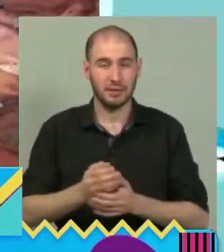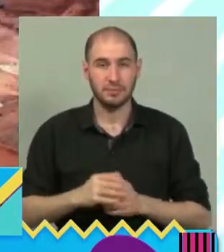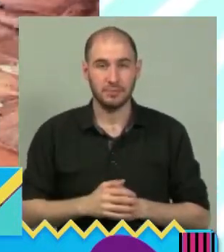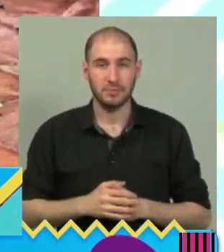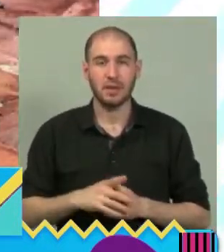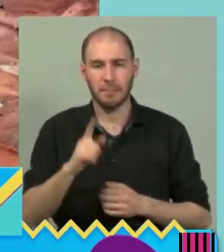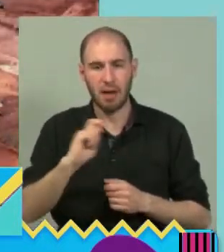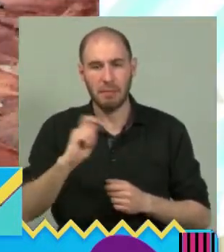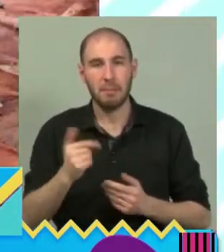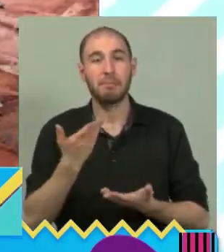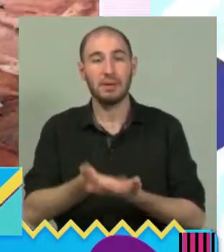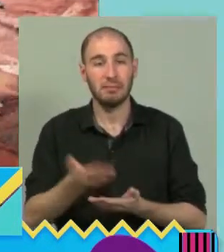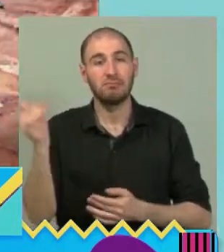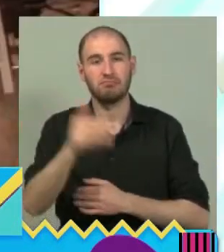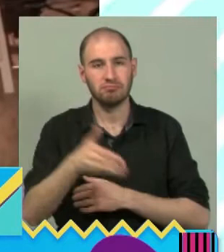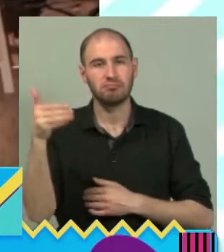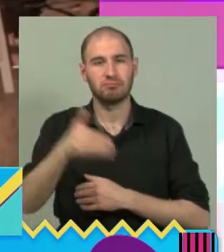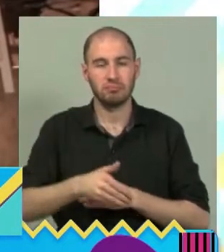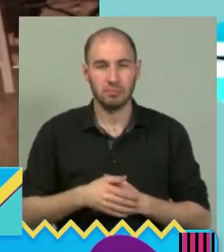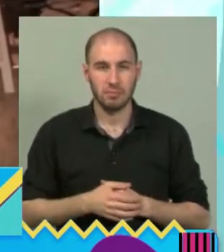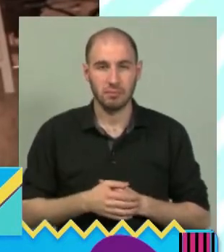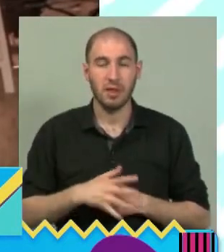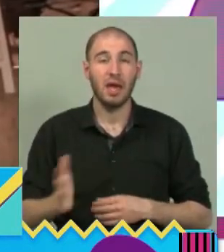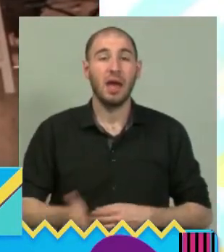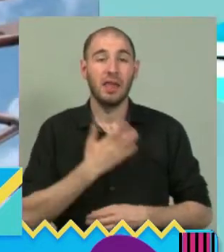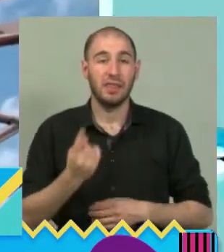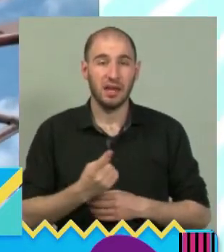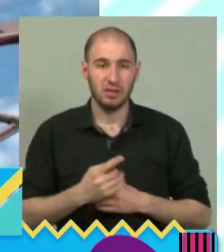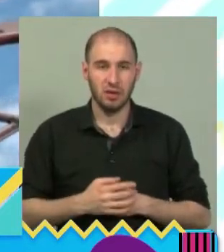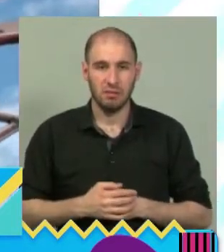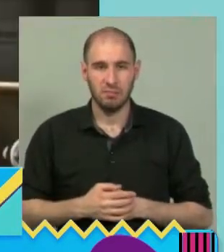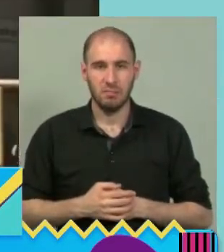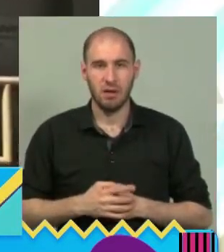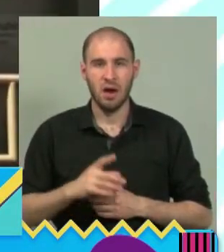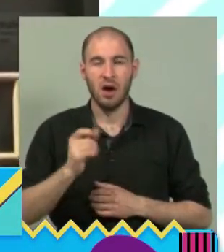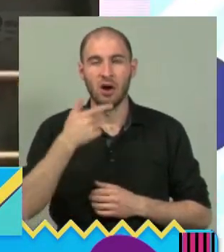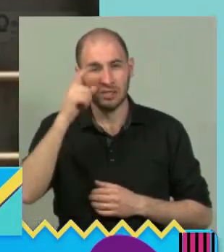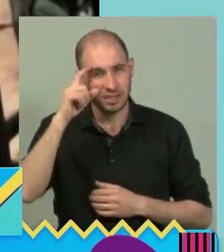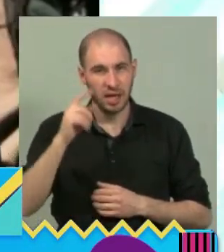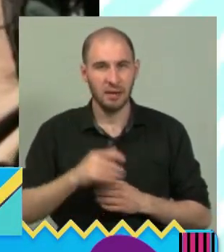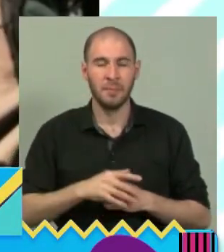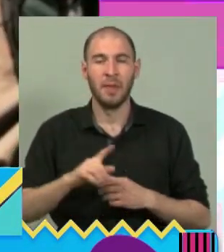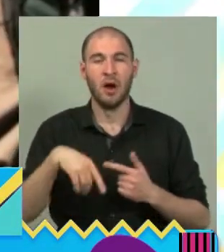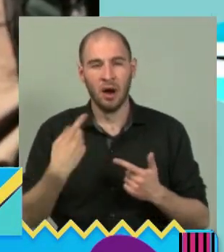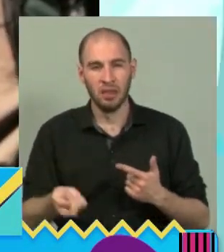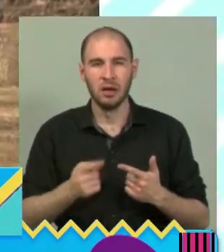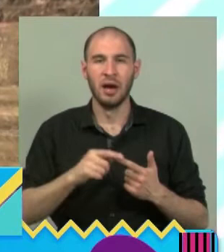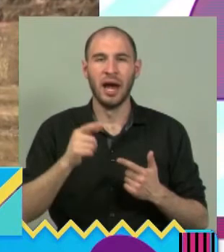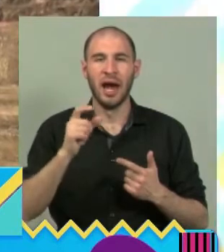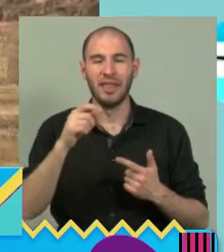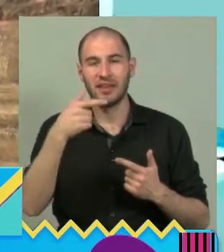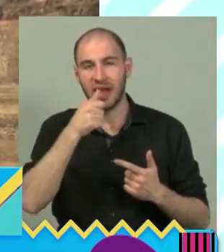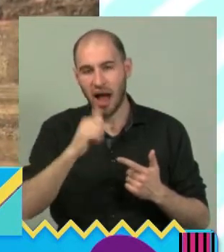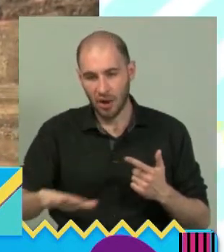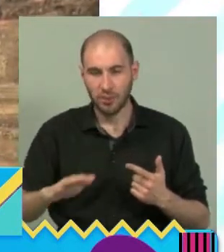durante varios meses que vayan el director de OCE, el director de